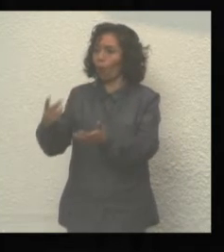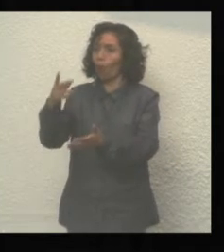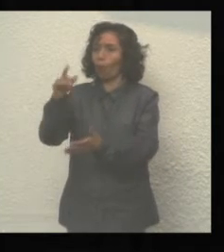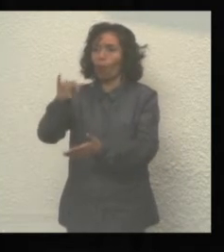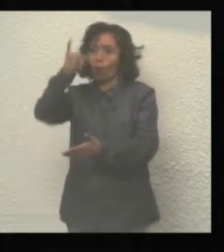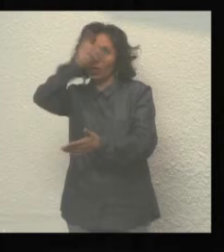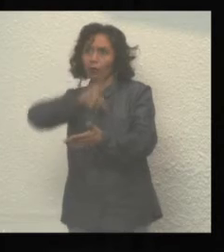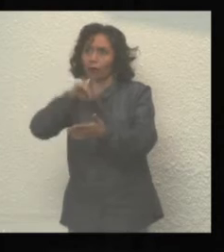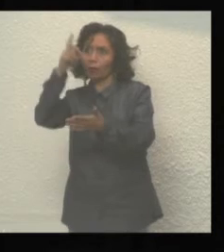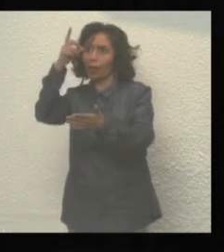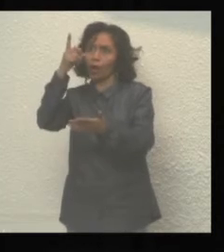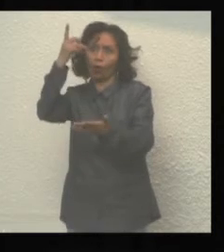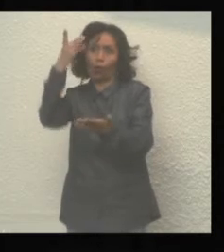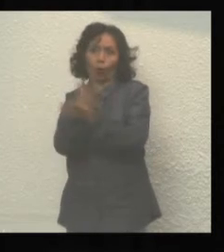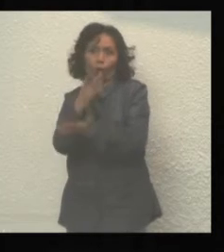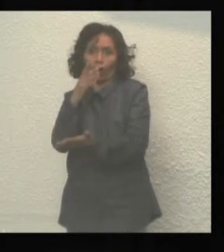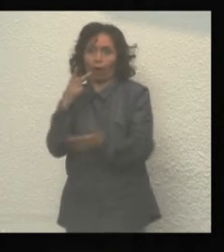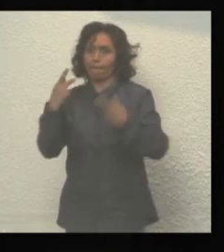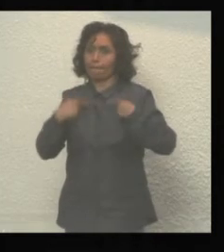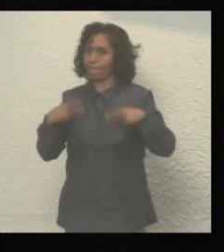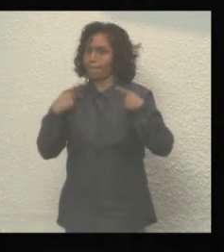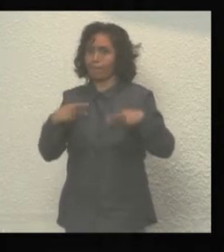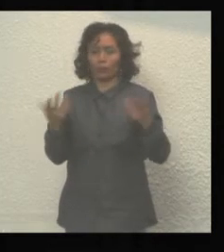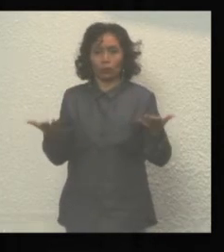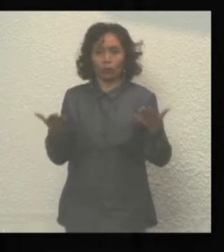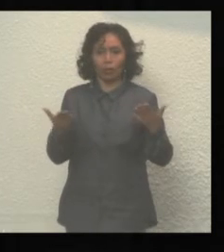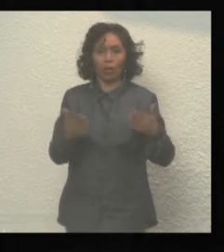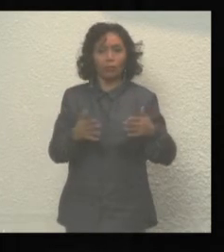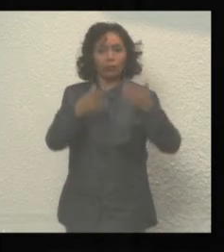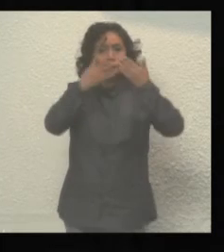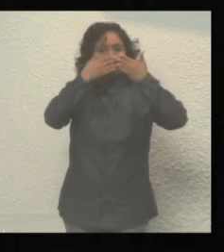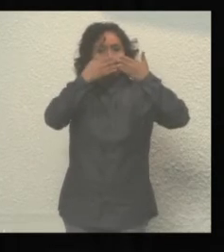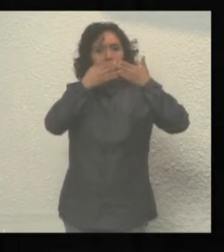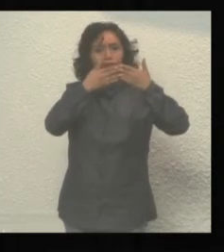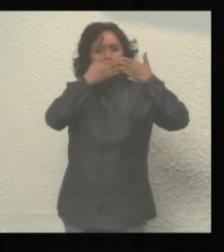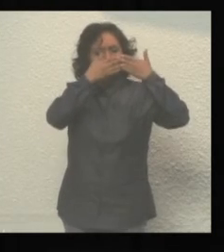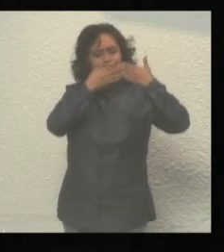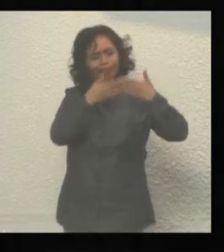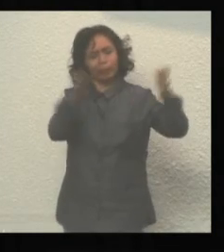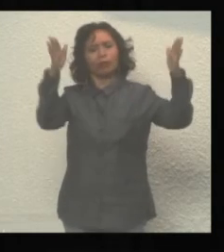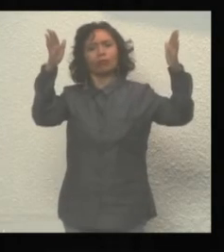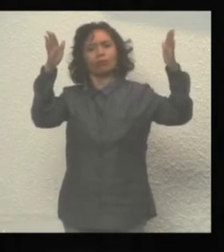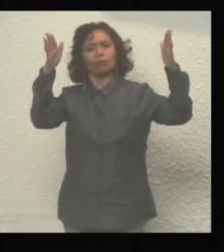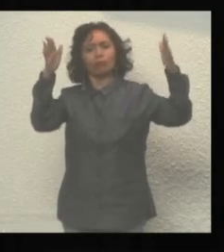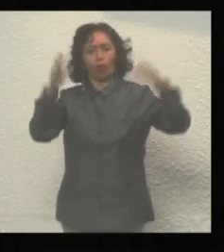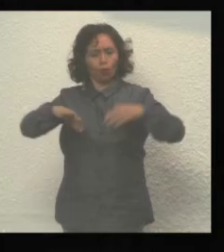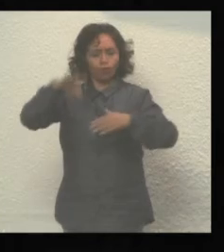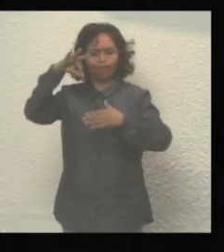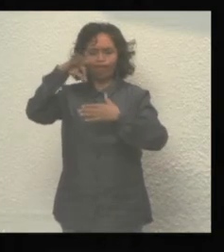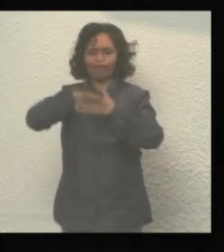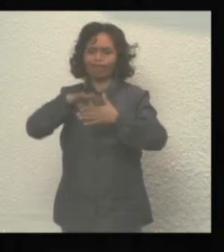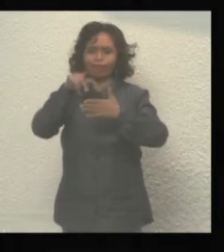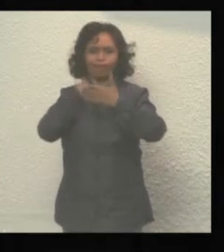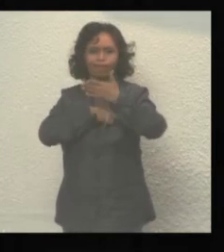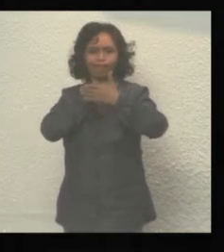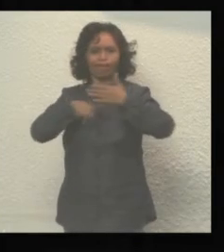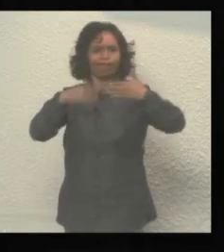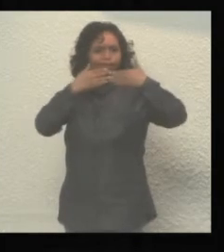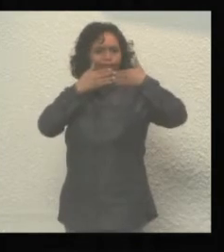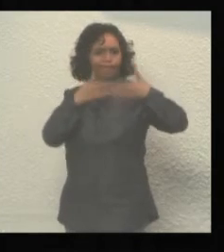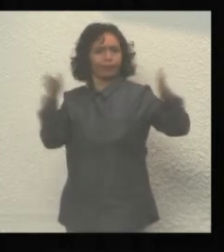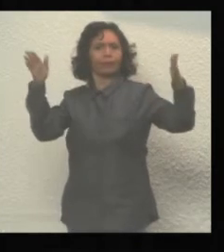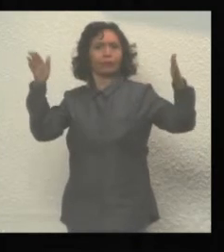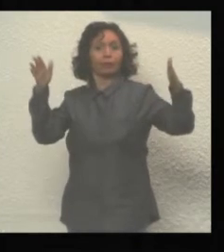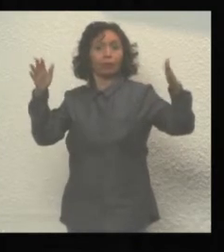una sola corriente partidaria, y abrimos las puertas al juego democrático como jamás se había visto